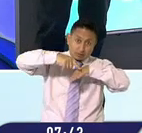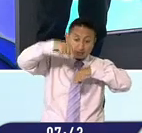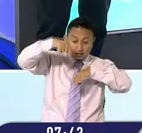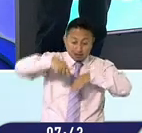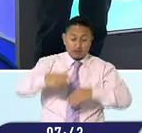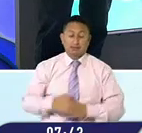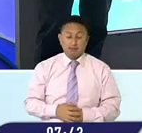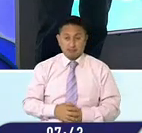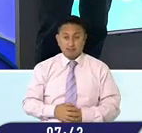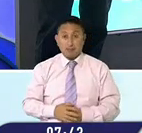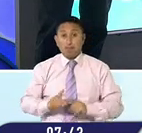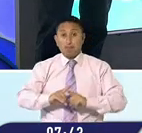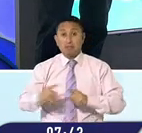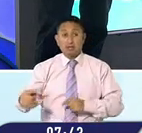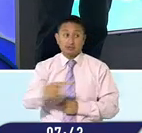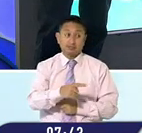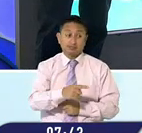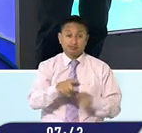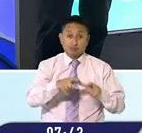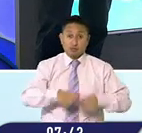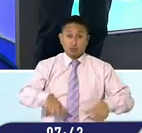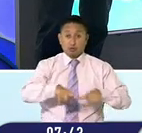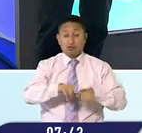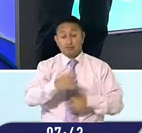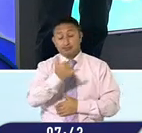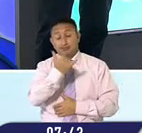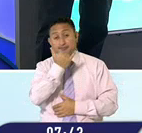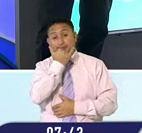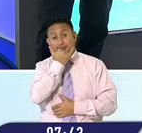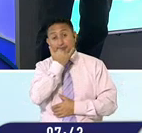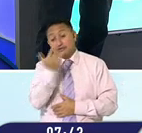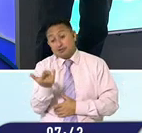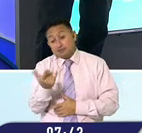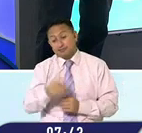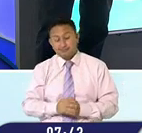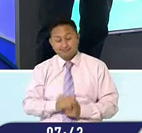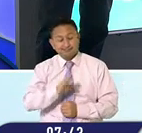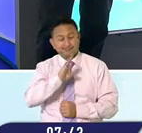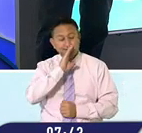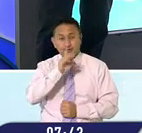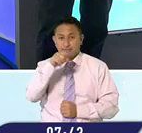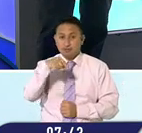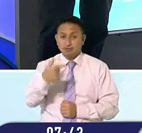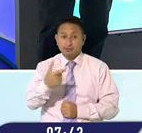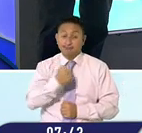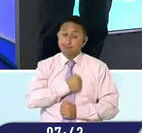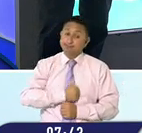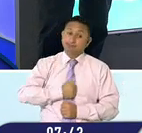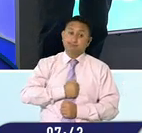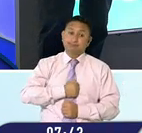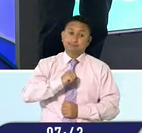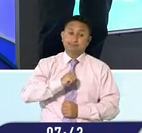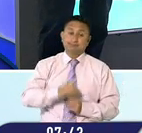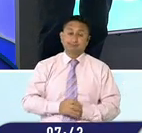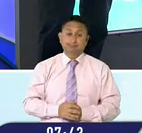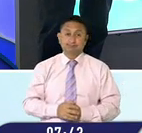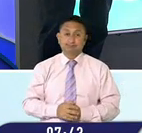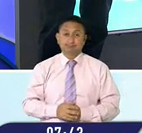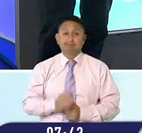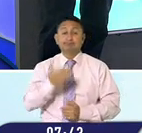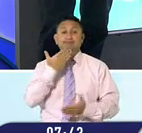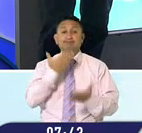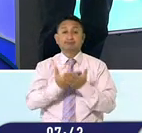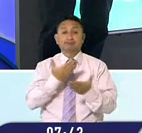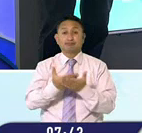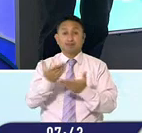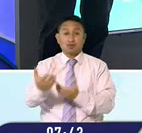esa normativa. Lamentablemente en ese punto fallamos en la educación y es lo que siempre hablamos. Una pena lo que nos está contando Adriana. Gracias